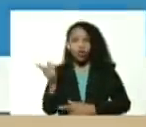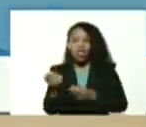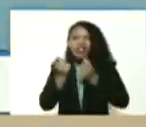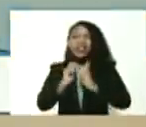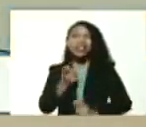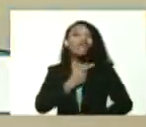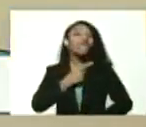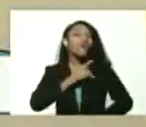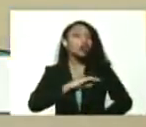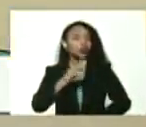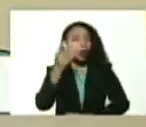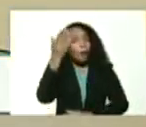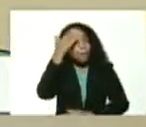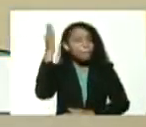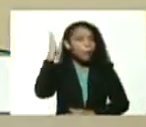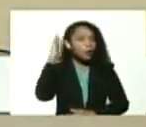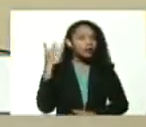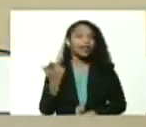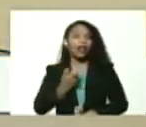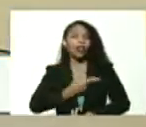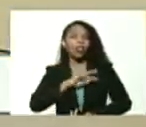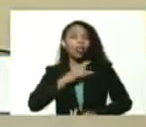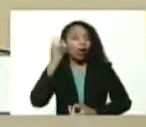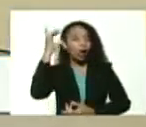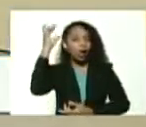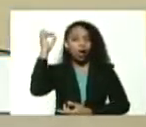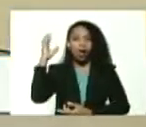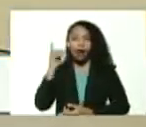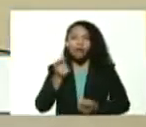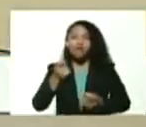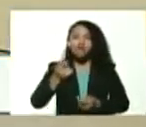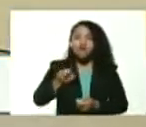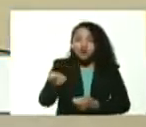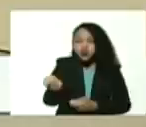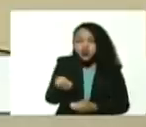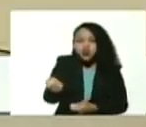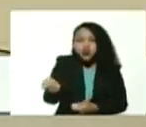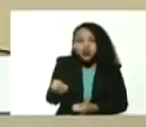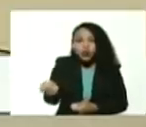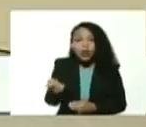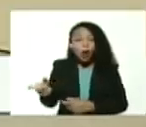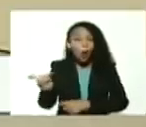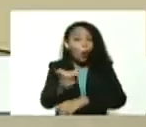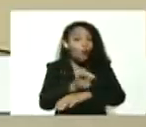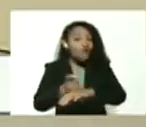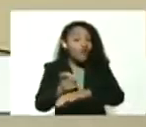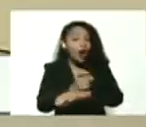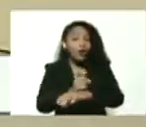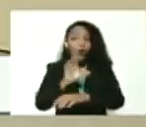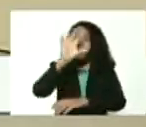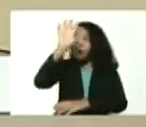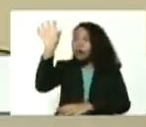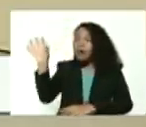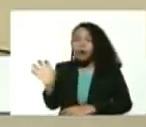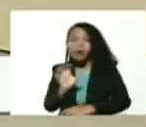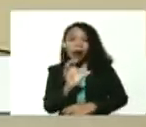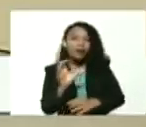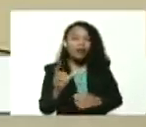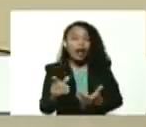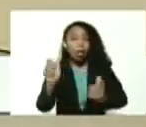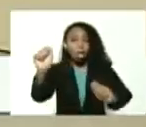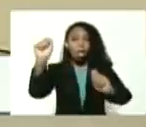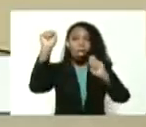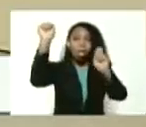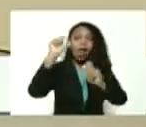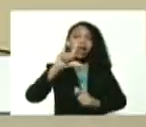falsa. Todos sabemos que se trata de una gran manipulación de gobiernos del cartel de Lima,